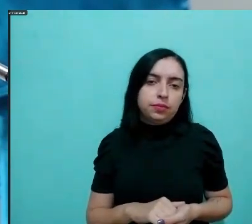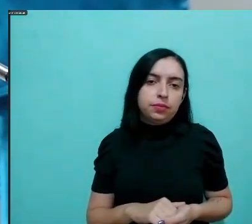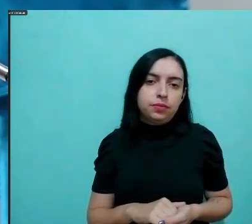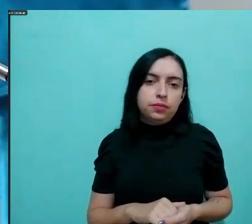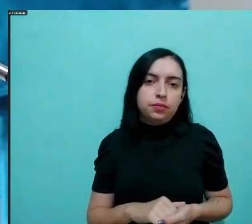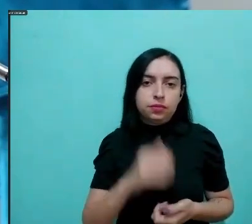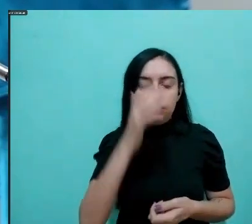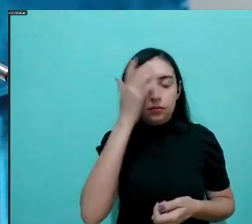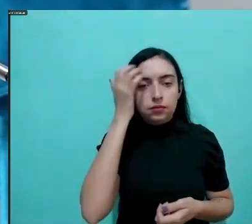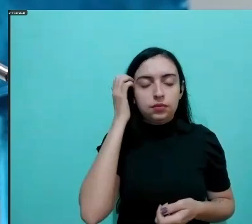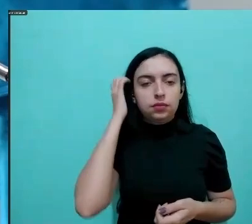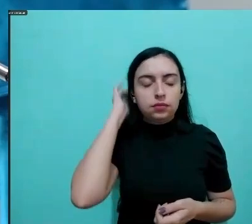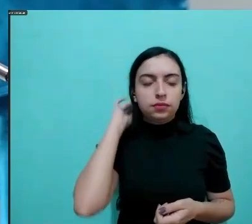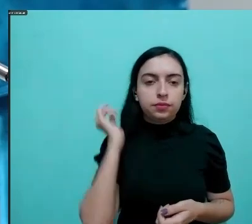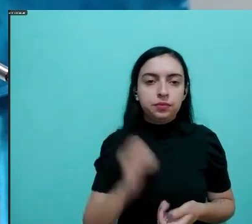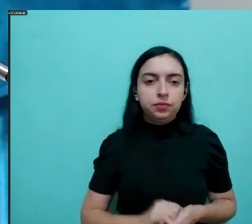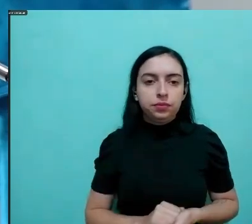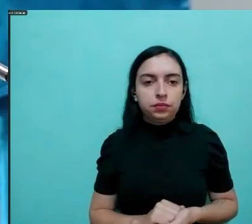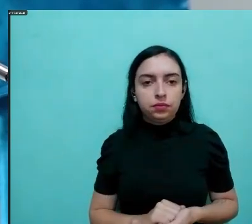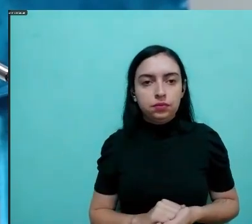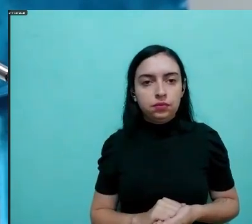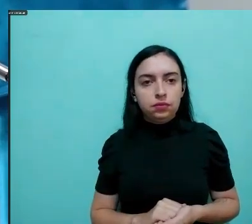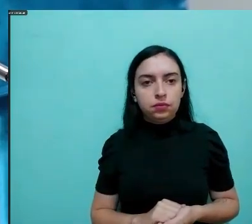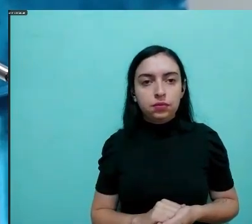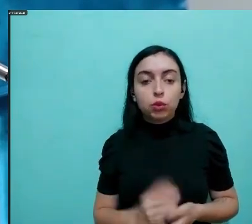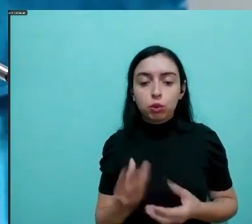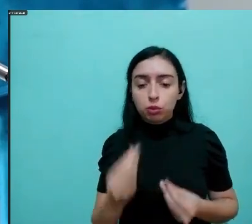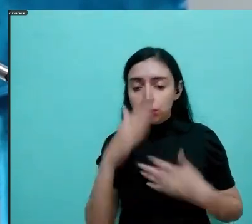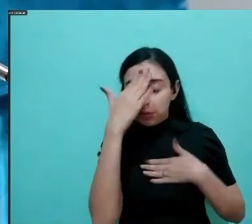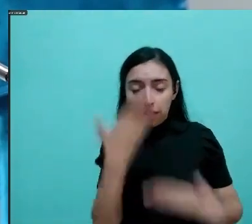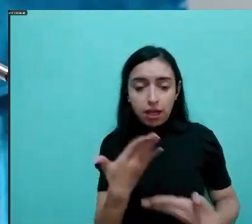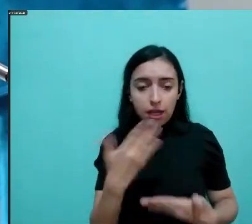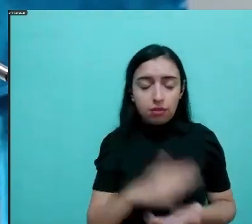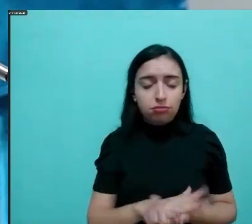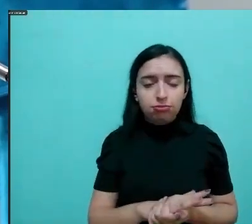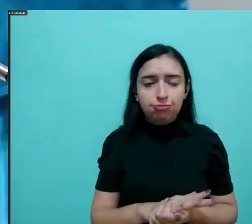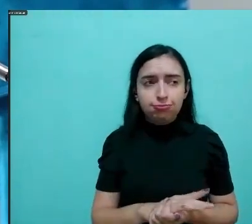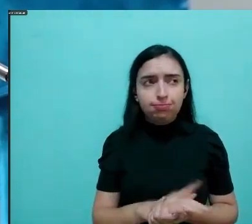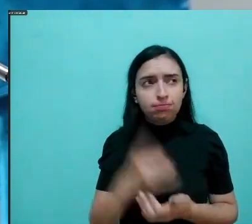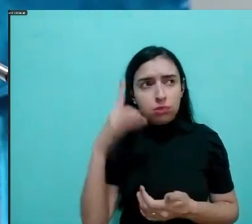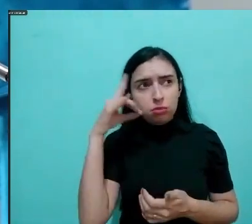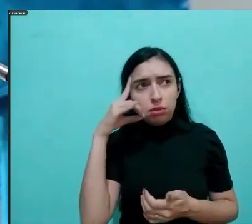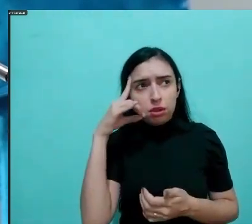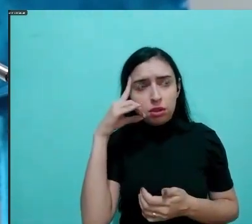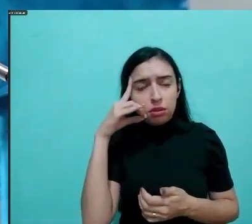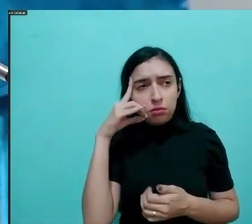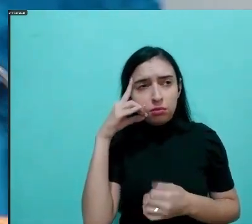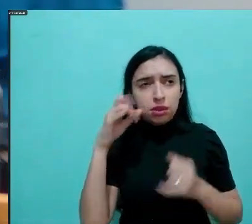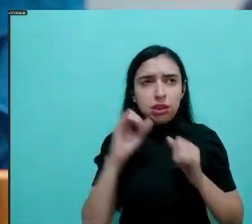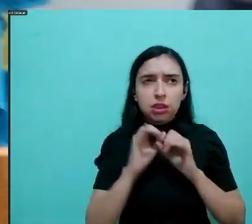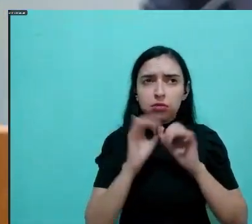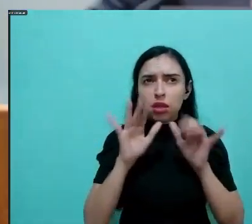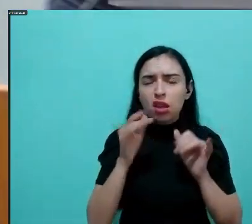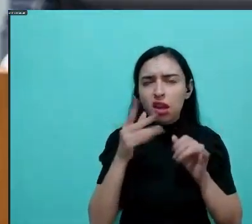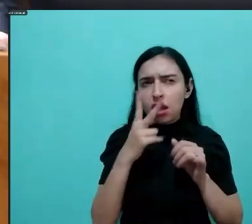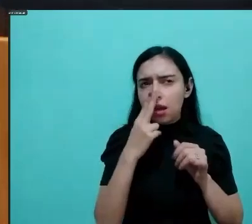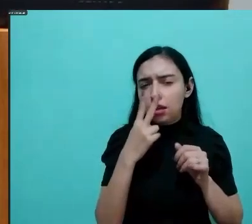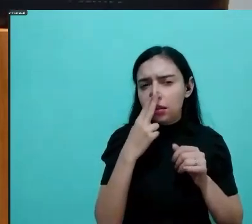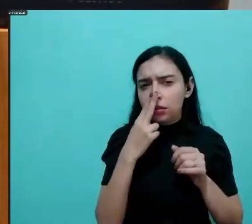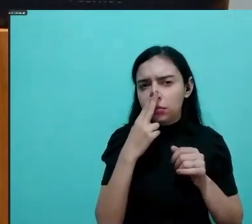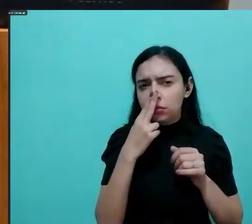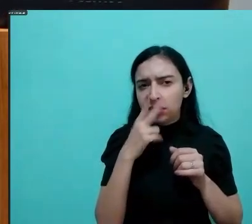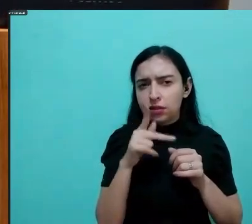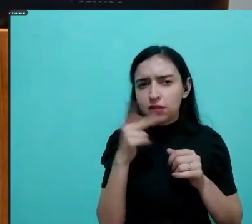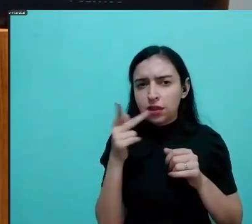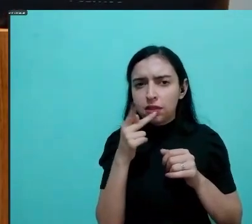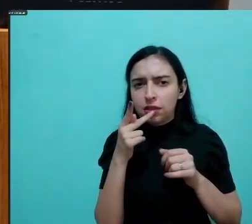Oui, oui, s'il vous plaît. Sí, muchas gracias. No he empleado esa expresión, pero me parece que es la buena, la pasión